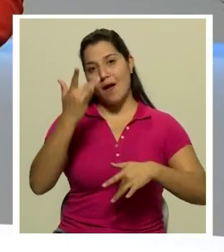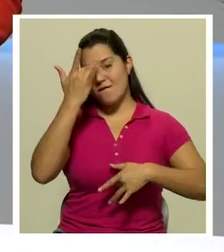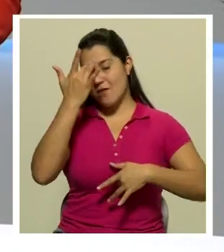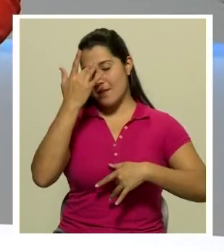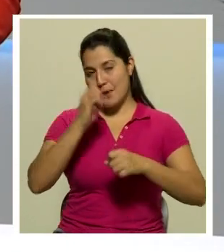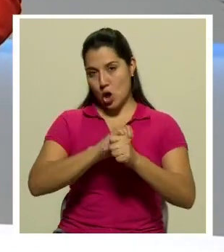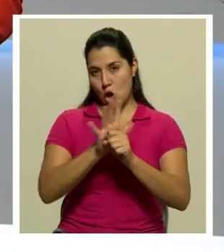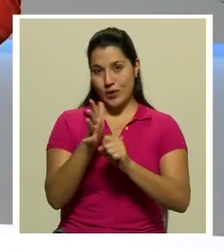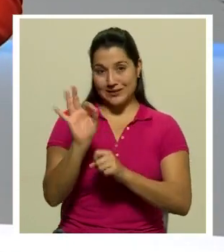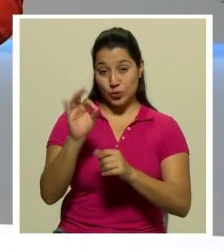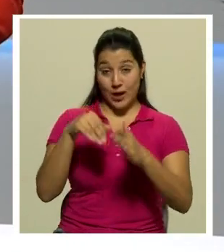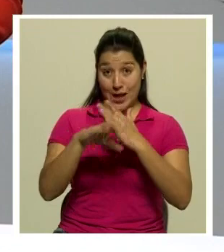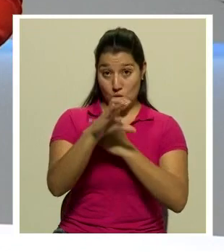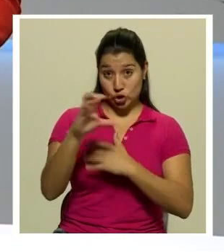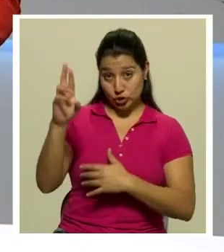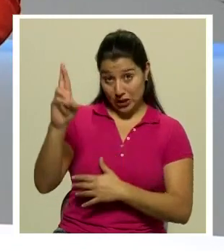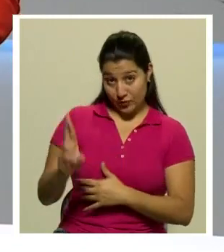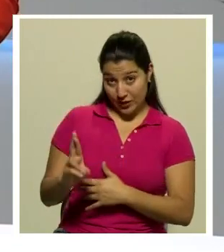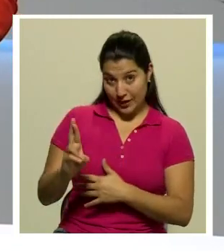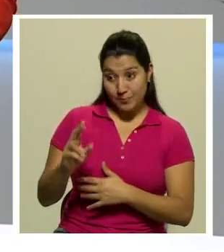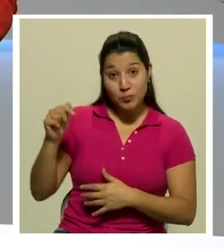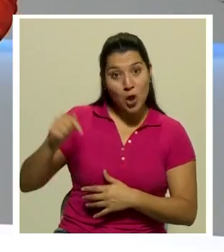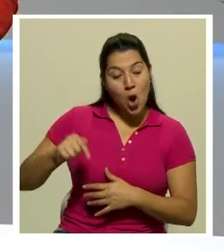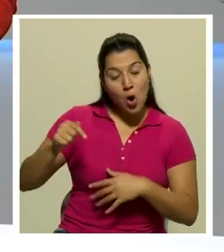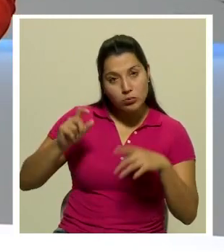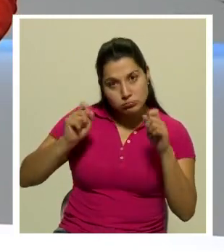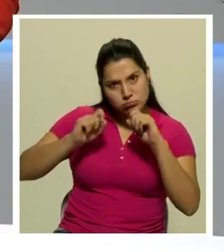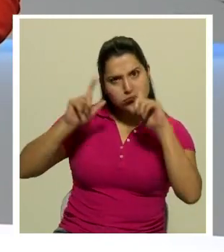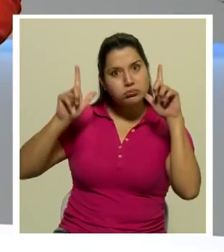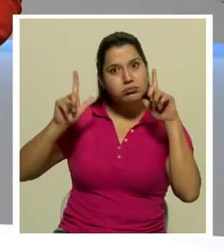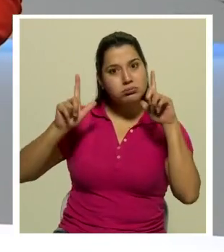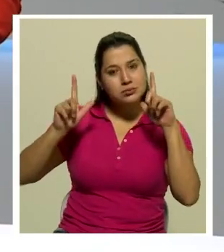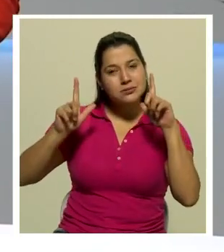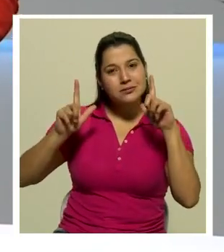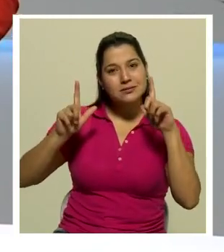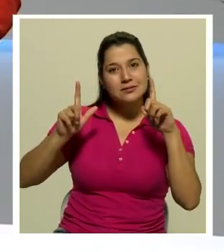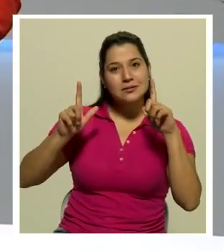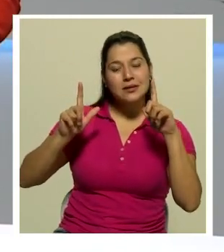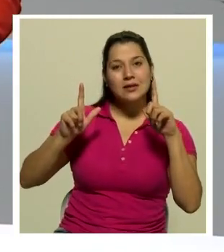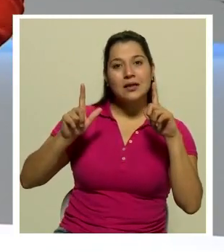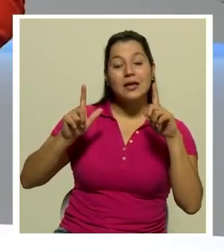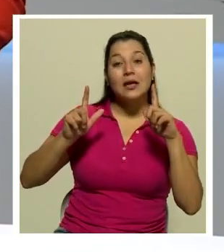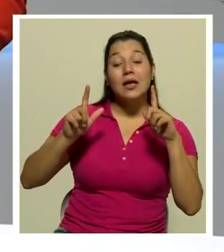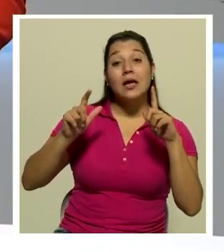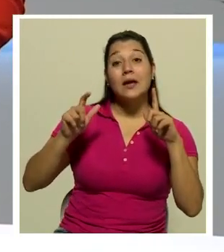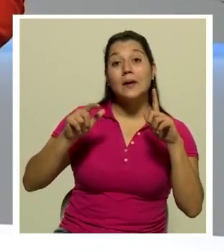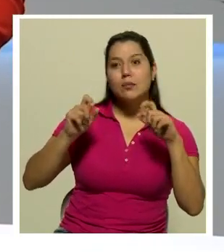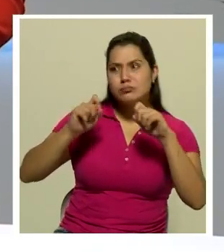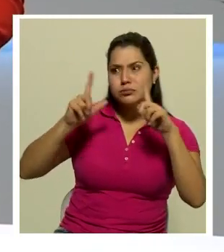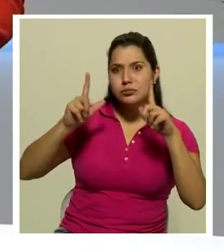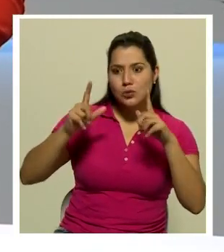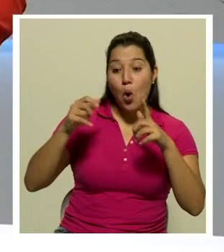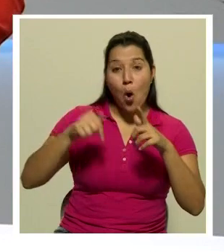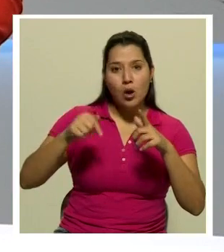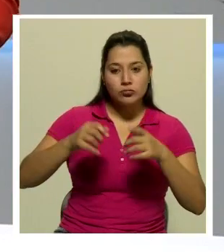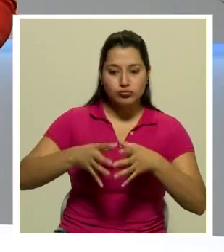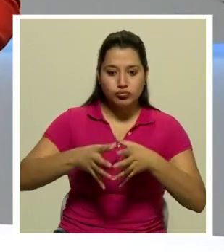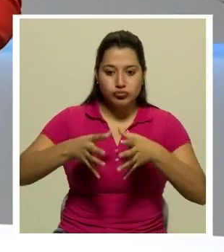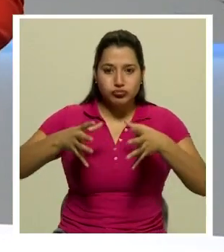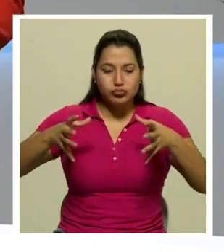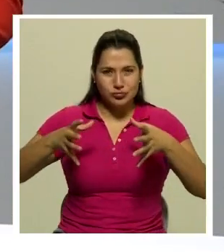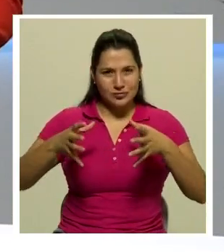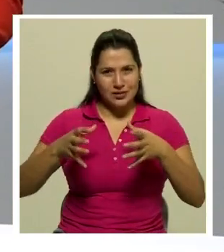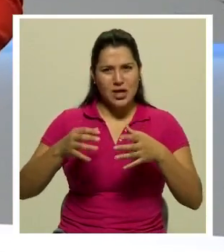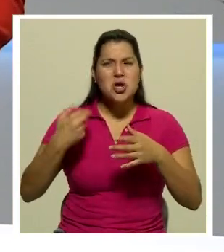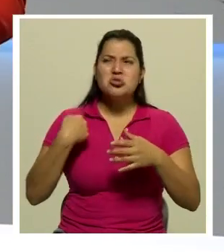en nuestro país. Hoy nos sorprende un importante incremento en la cantidad de casos diarios. Veníamos